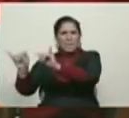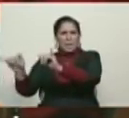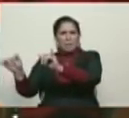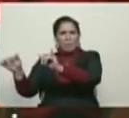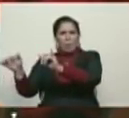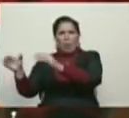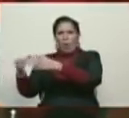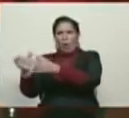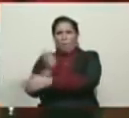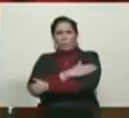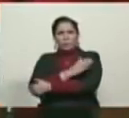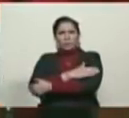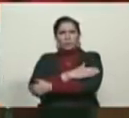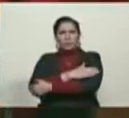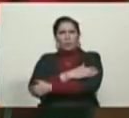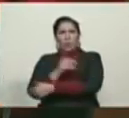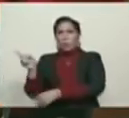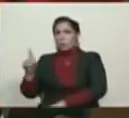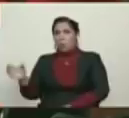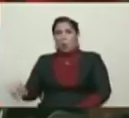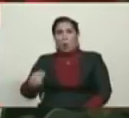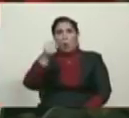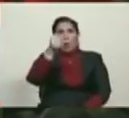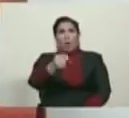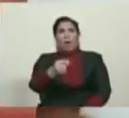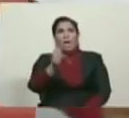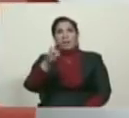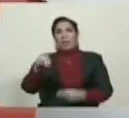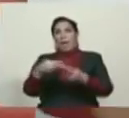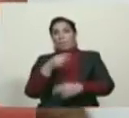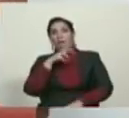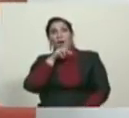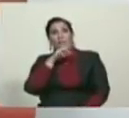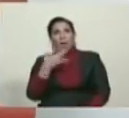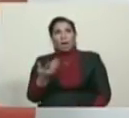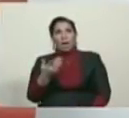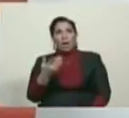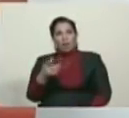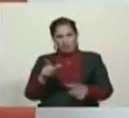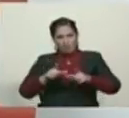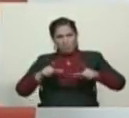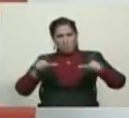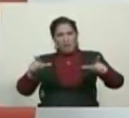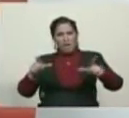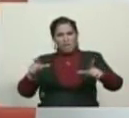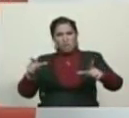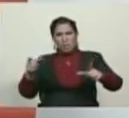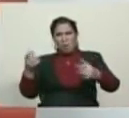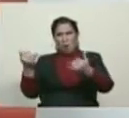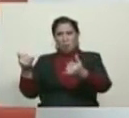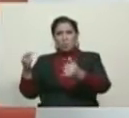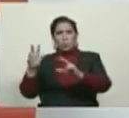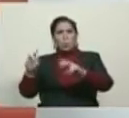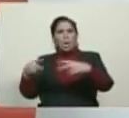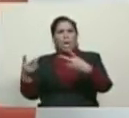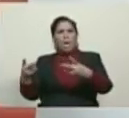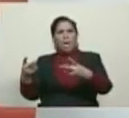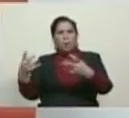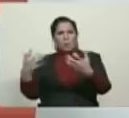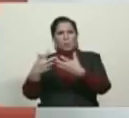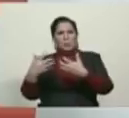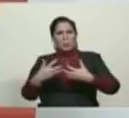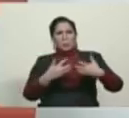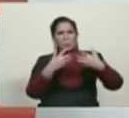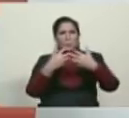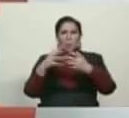No ponen tarima para que nadie se monte a hablar. ¿Le van a dar espacio a un recién llegado? ¿A un guarimbero recién llegado?